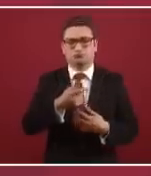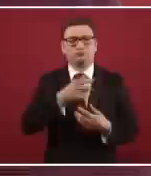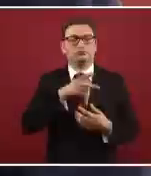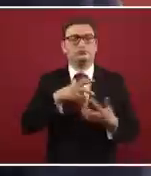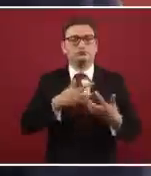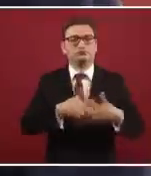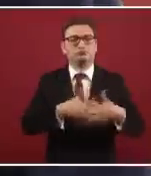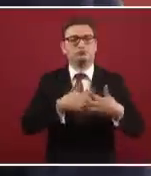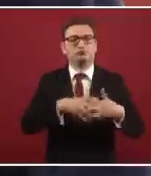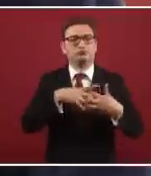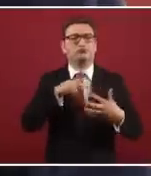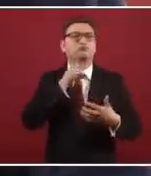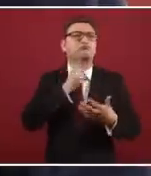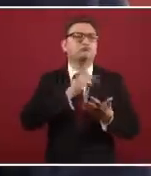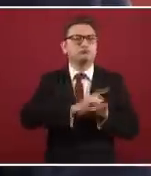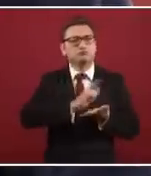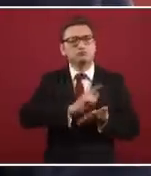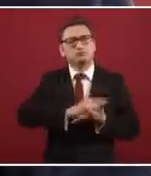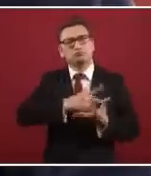refinerías paradas